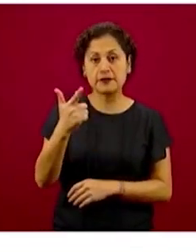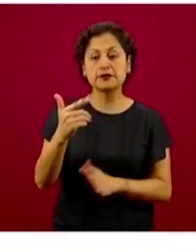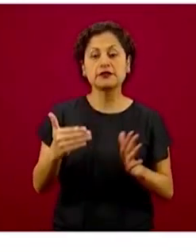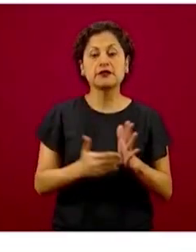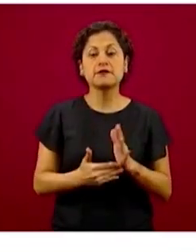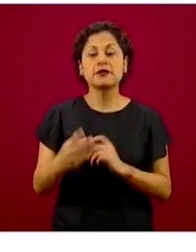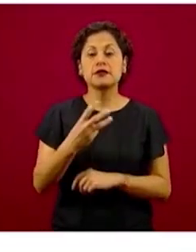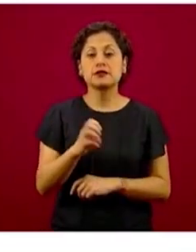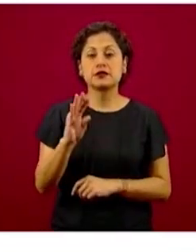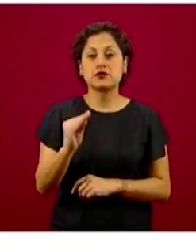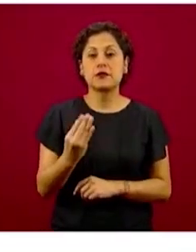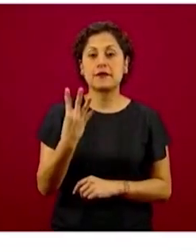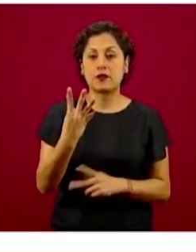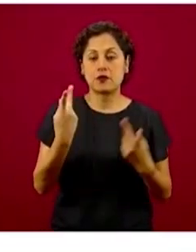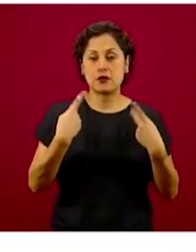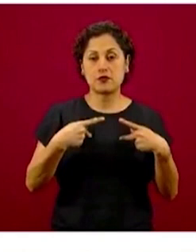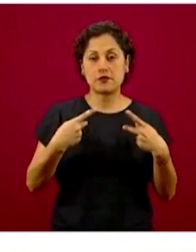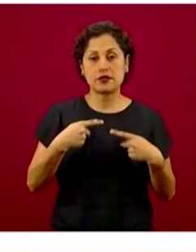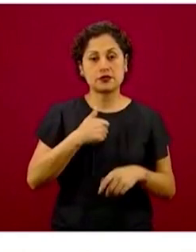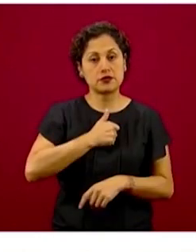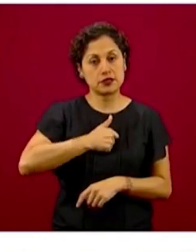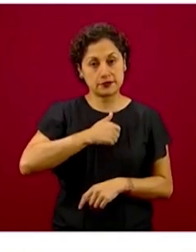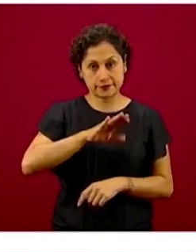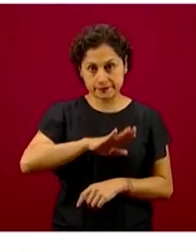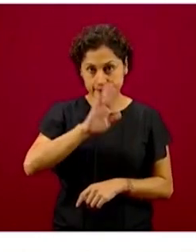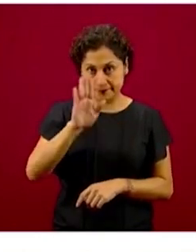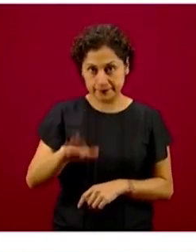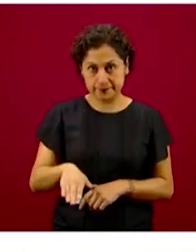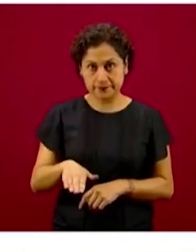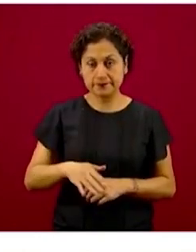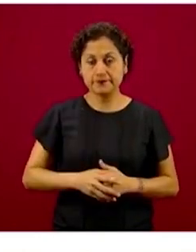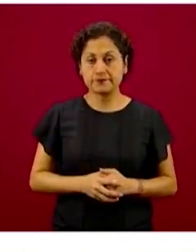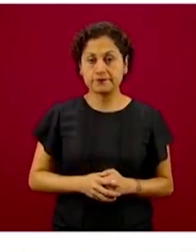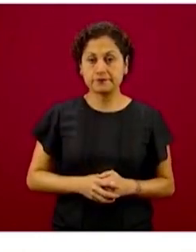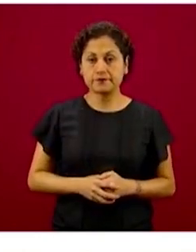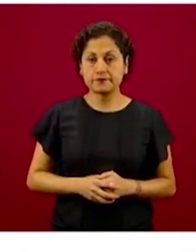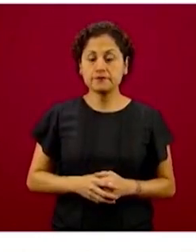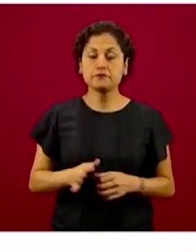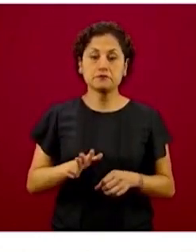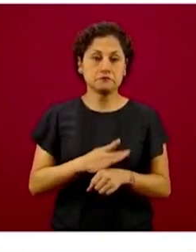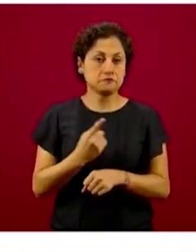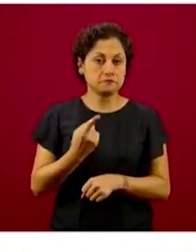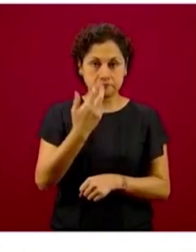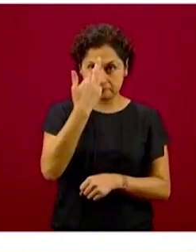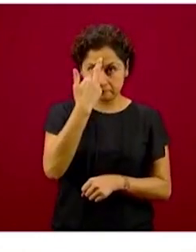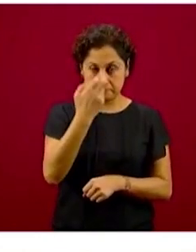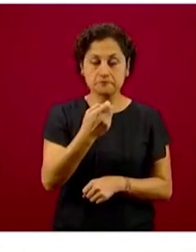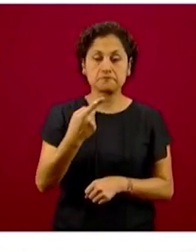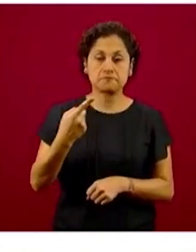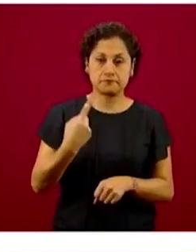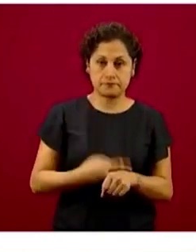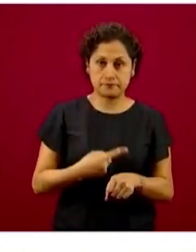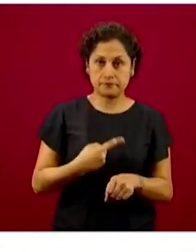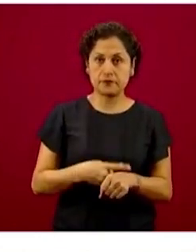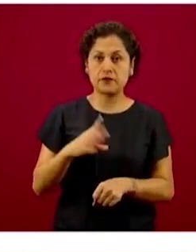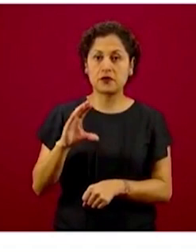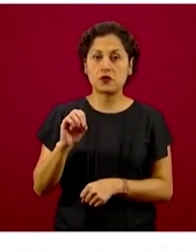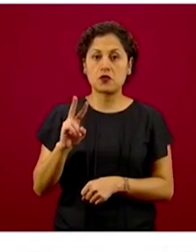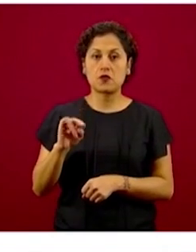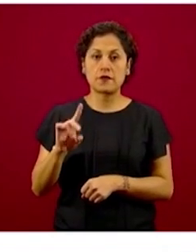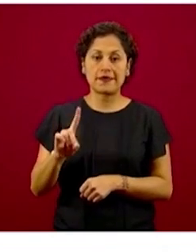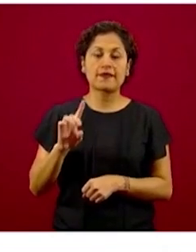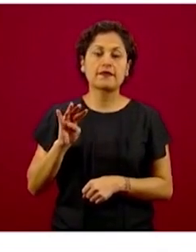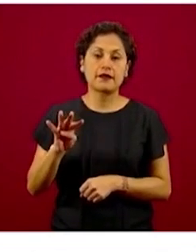7.394 personas que lamentablemente han perdido la vida por las complicaciones que produce COVID-19. Veamos la